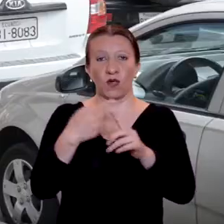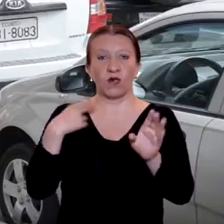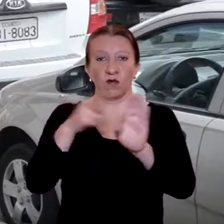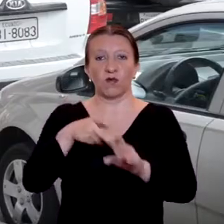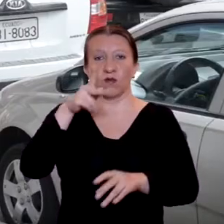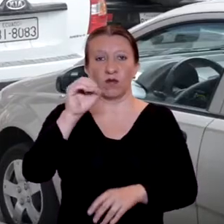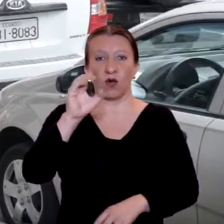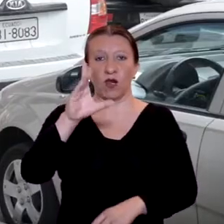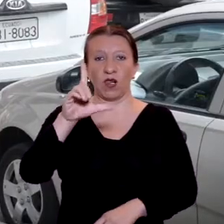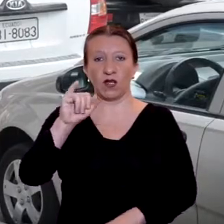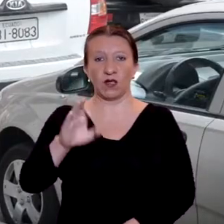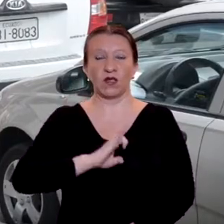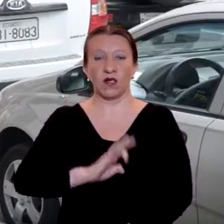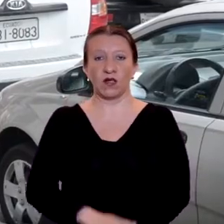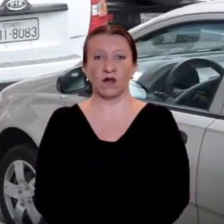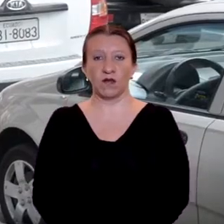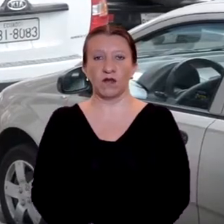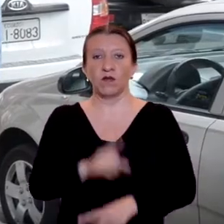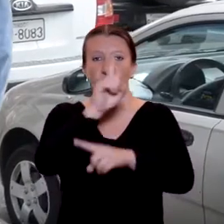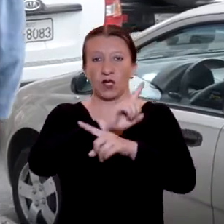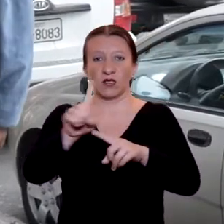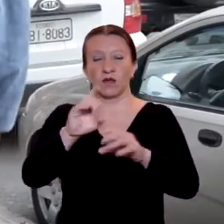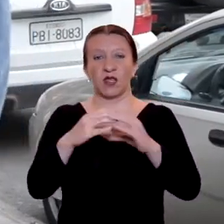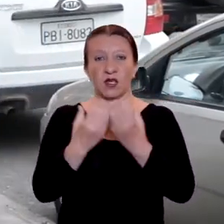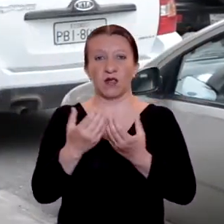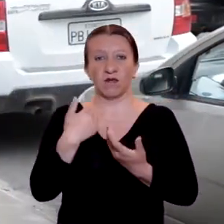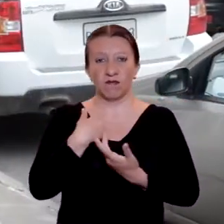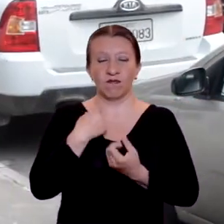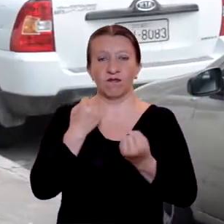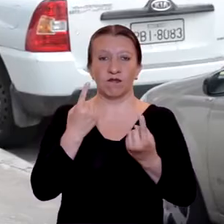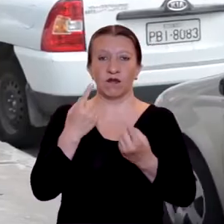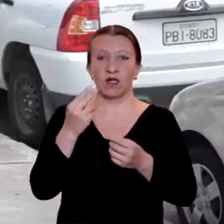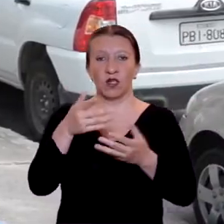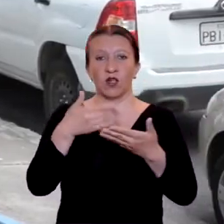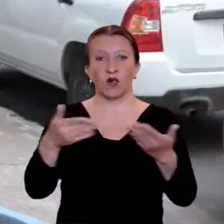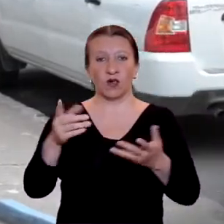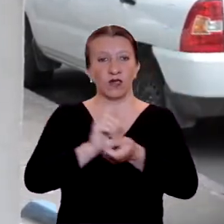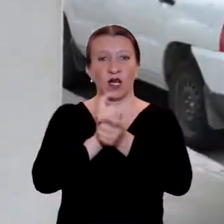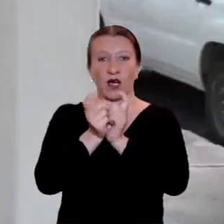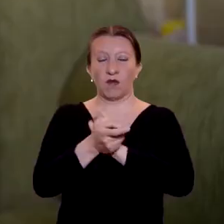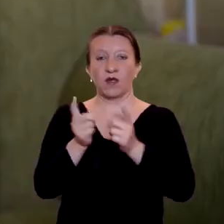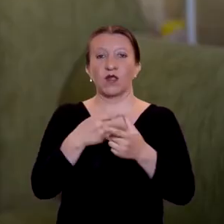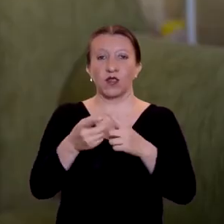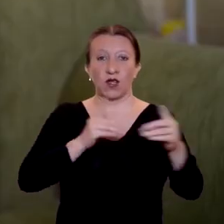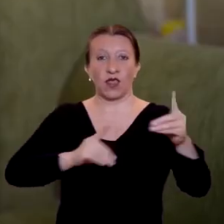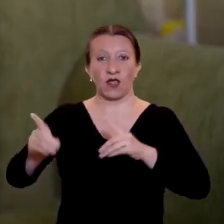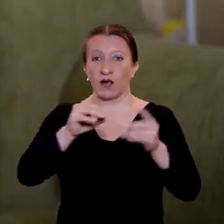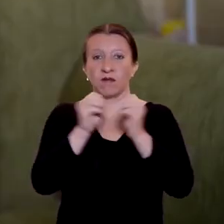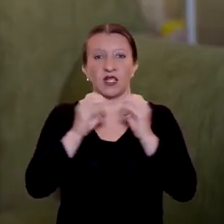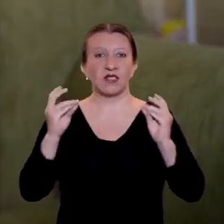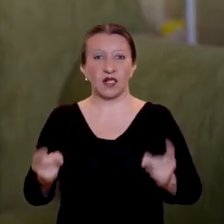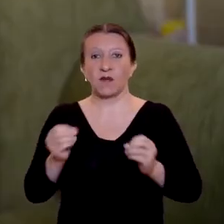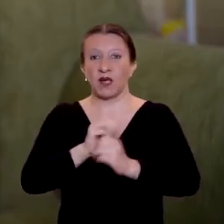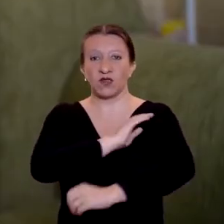entré a la Politécnica, fue una semana de clases. Me di cuenta que las cosas también habían cambiado y la dinámica era mucho